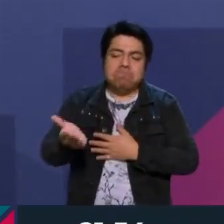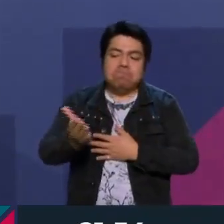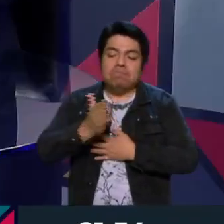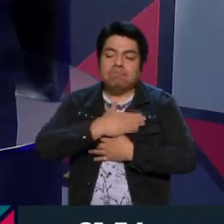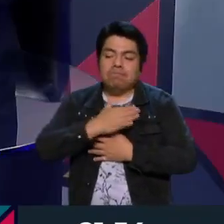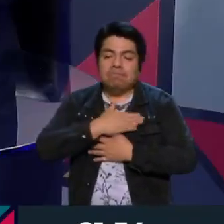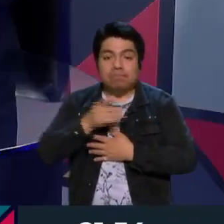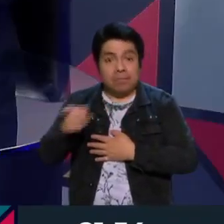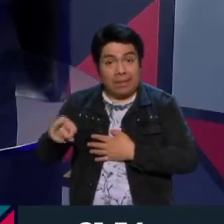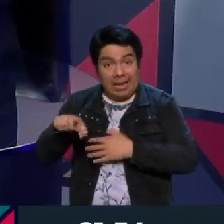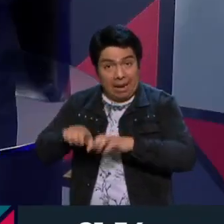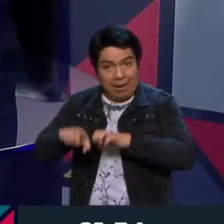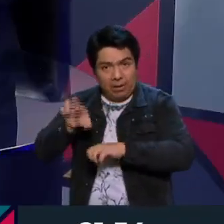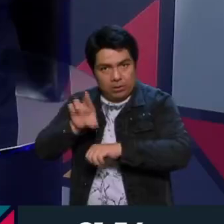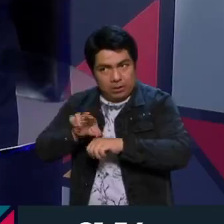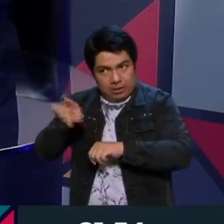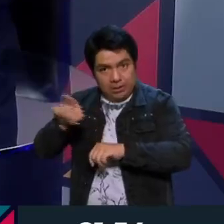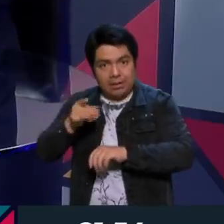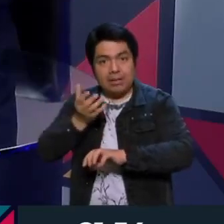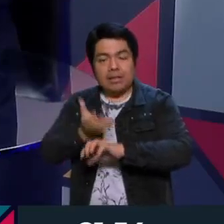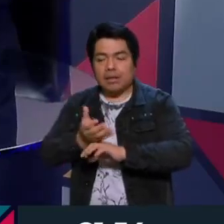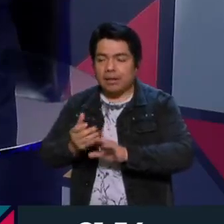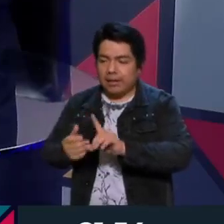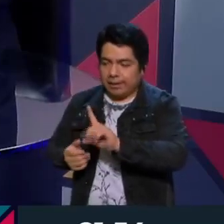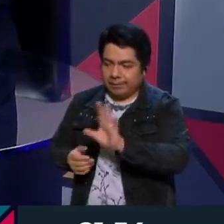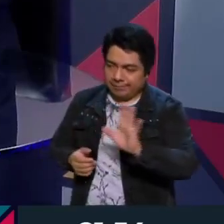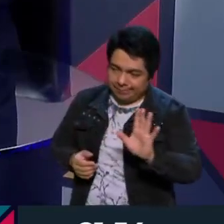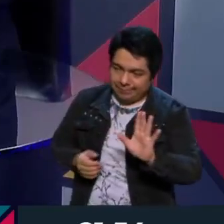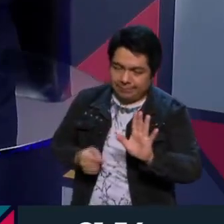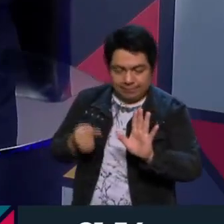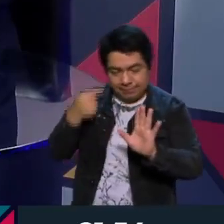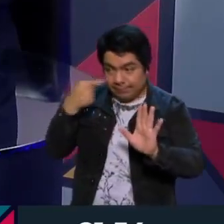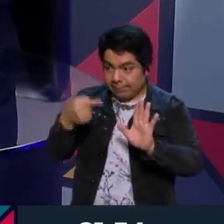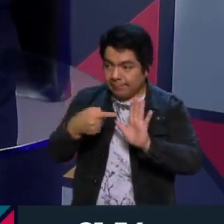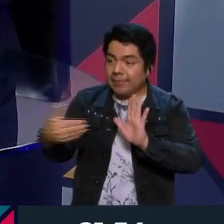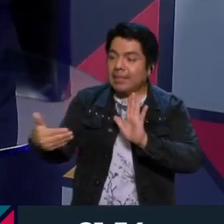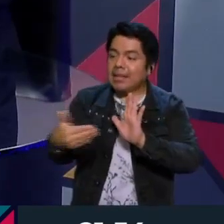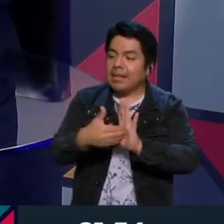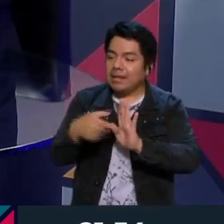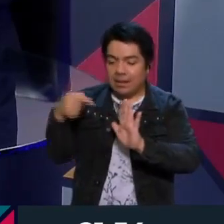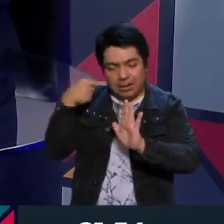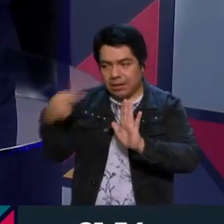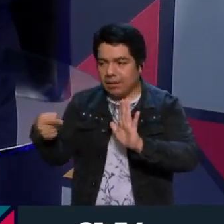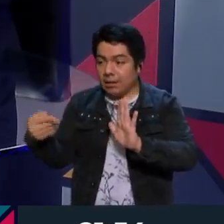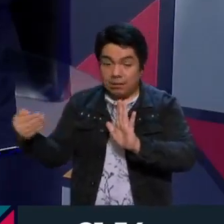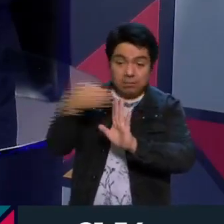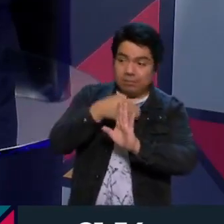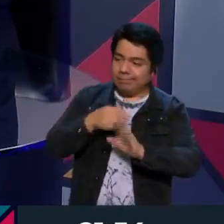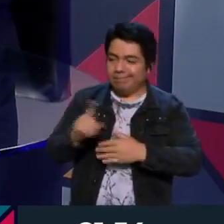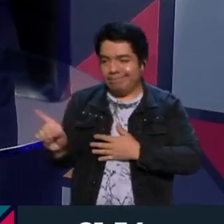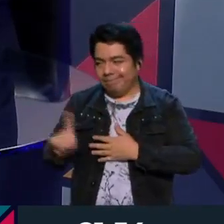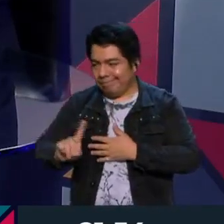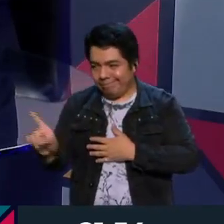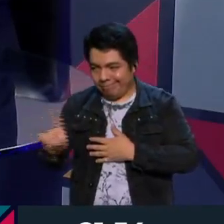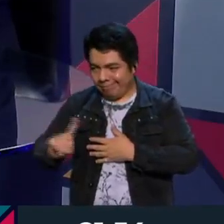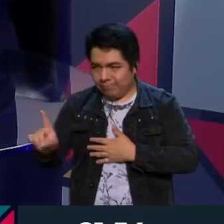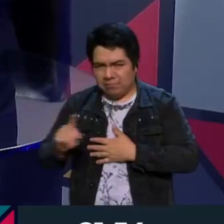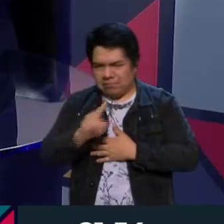un embajador como el de Estados Unidos, a ver, hay un límite en lo que ustedes pueden seguir opinando, porque nosotros no vamos a